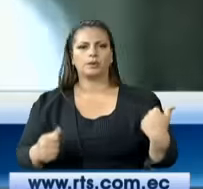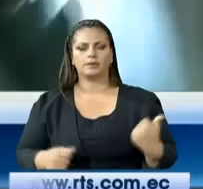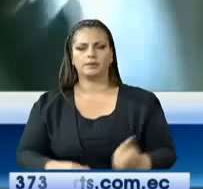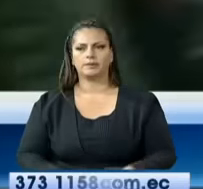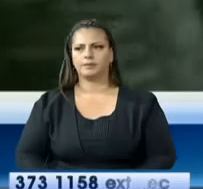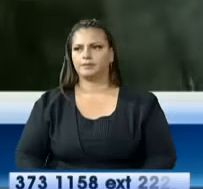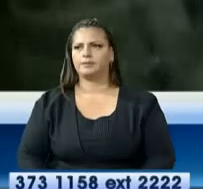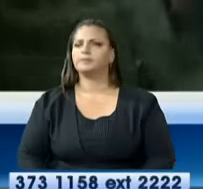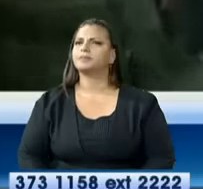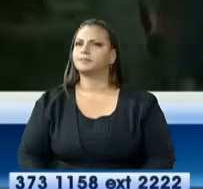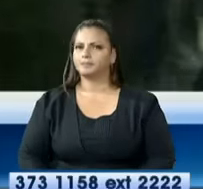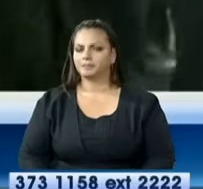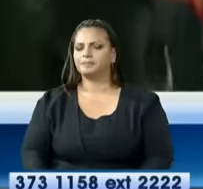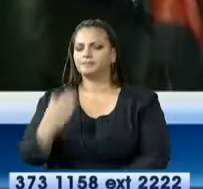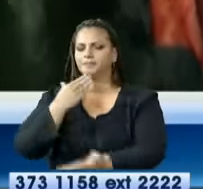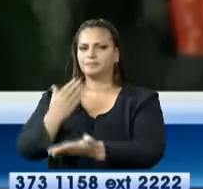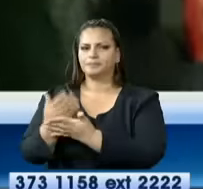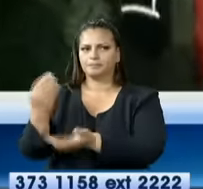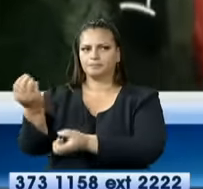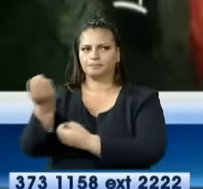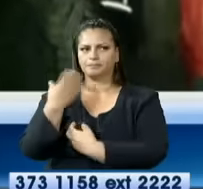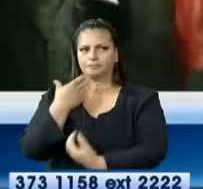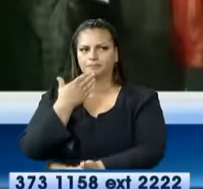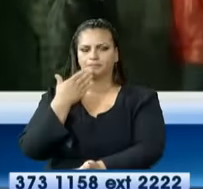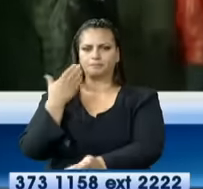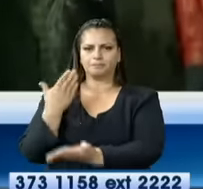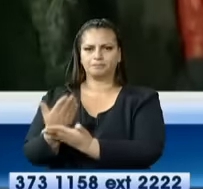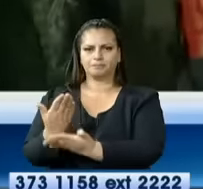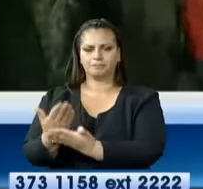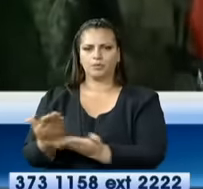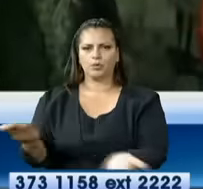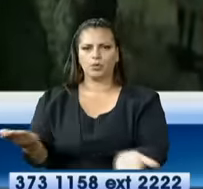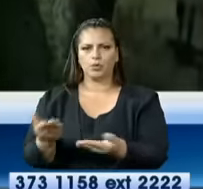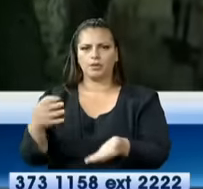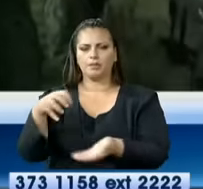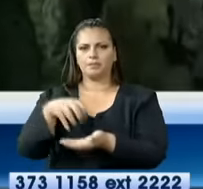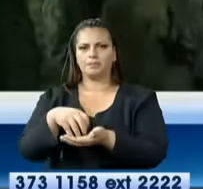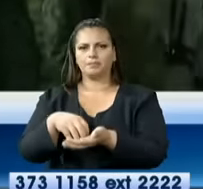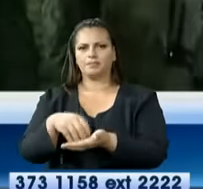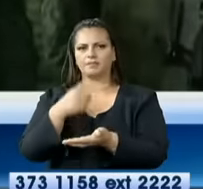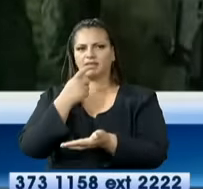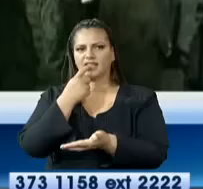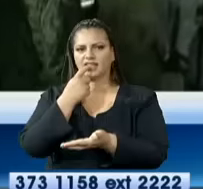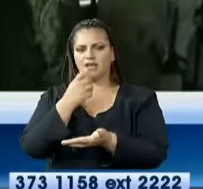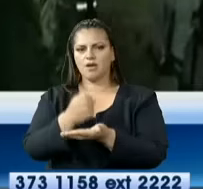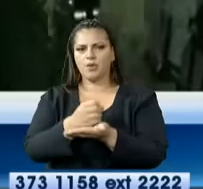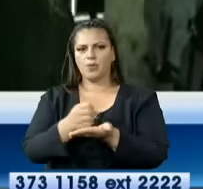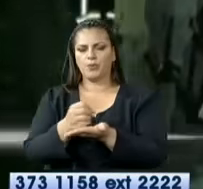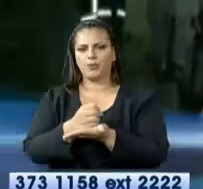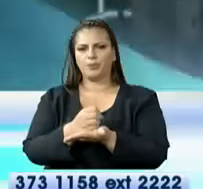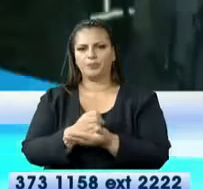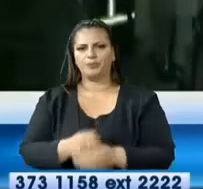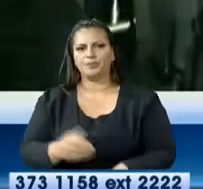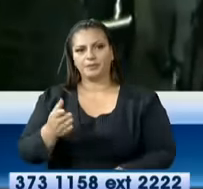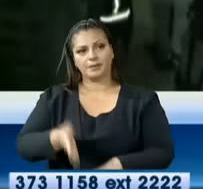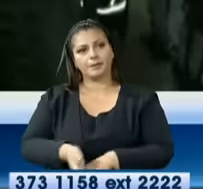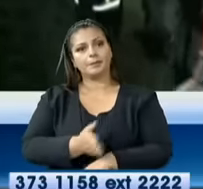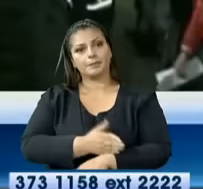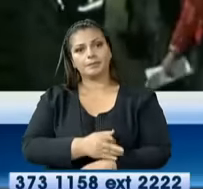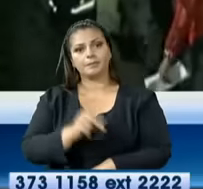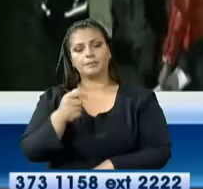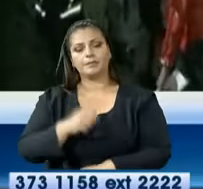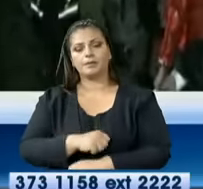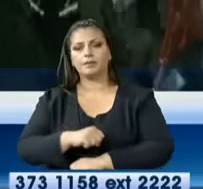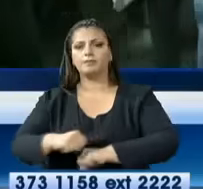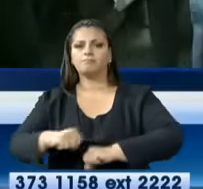$10,000. Perfecto. Karina, muchísimas gracias por la información brindada desde la provincia del Oro respecto a este operativo realizado la madrugada de hoy por